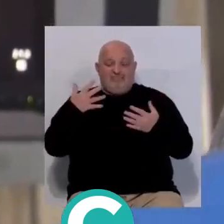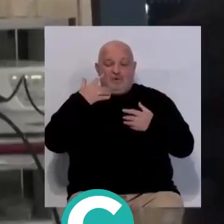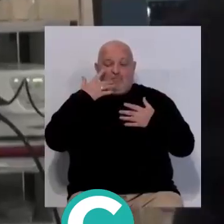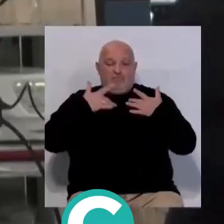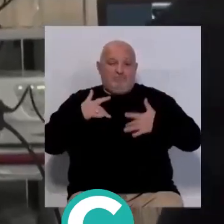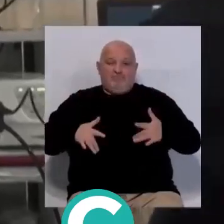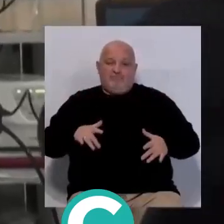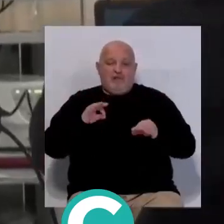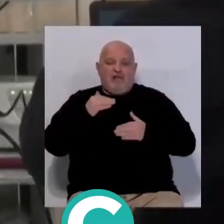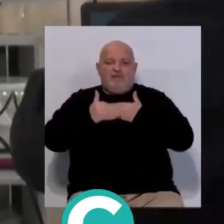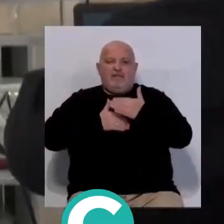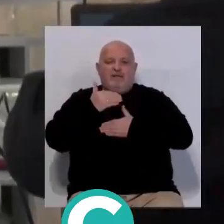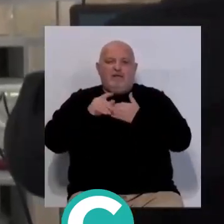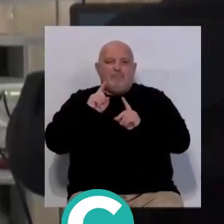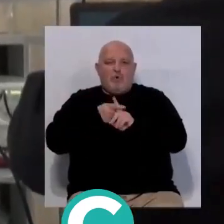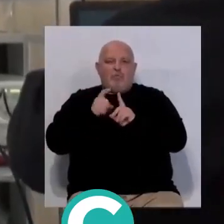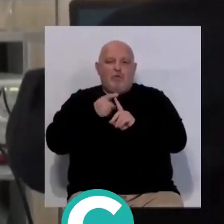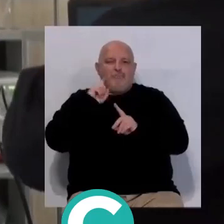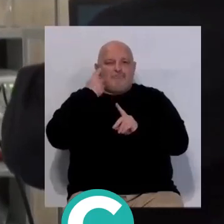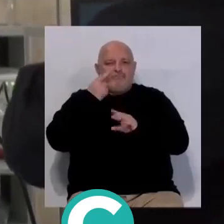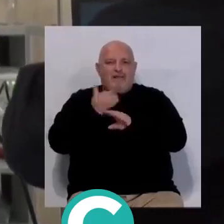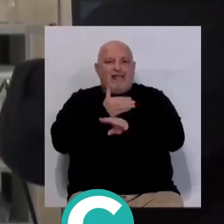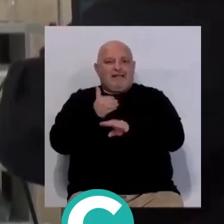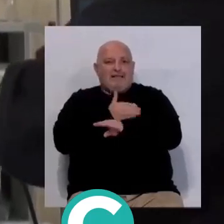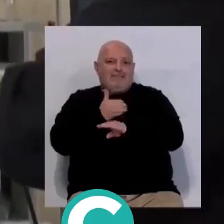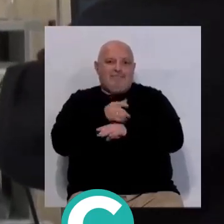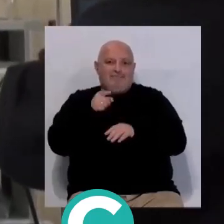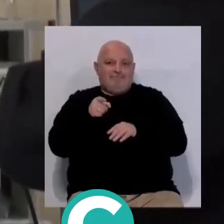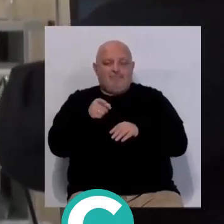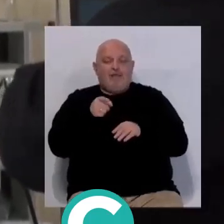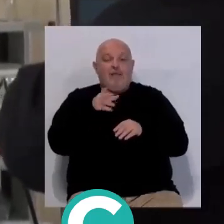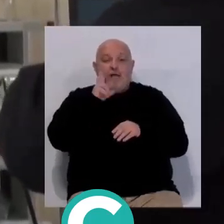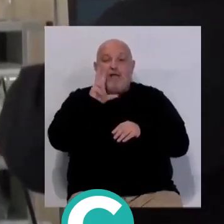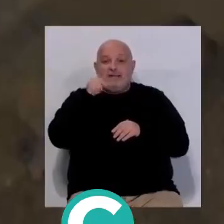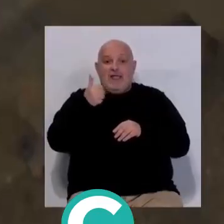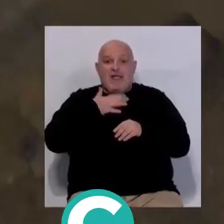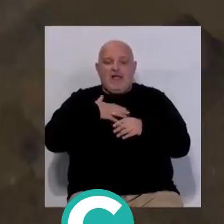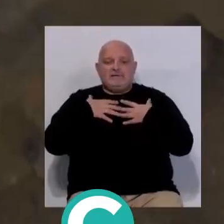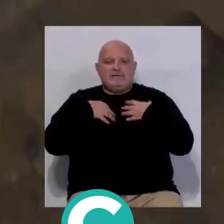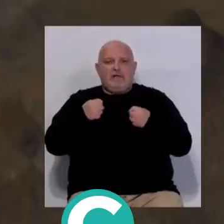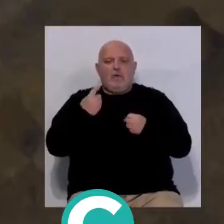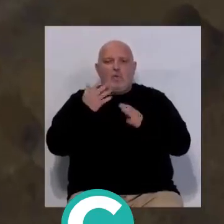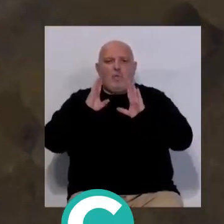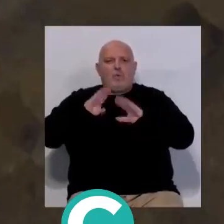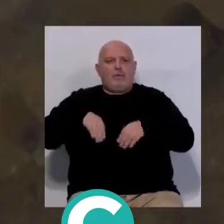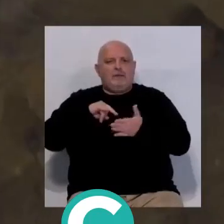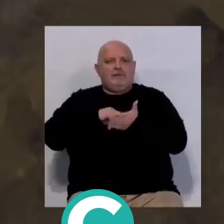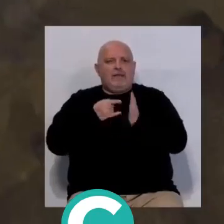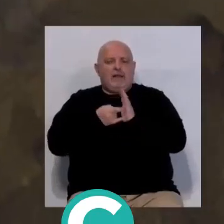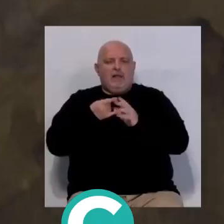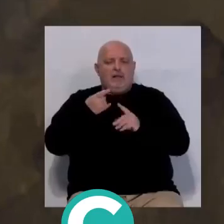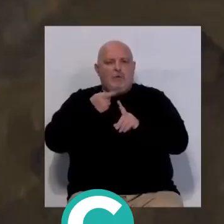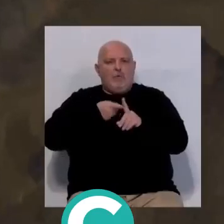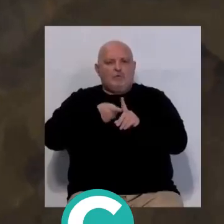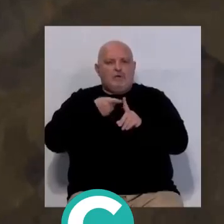es fundamental avanzar en su diagnóstico más precoz. Con este fin, HLA La Salud ha incorporado la última técnica